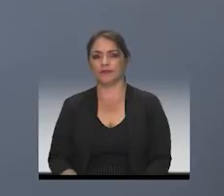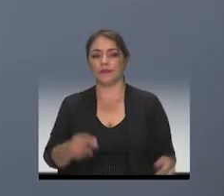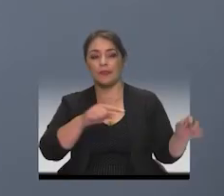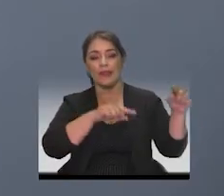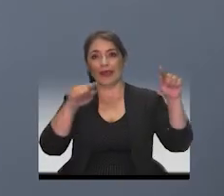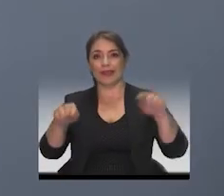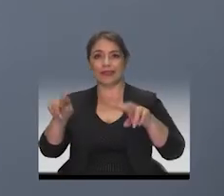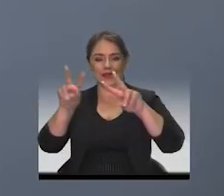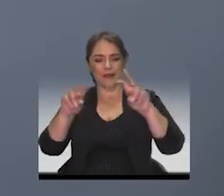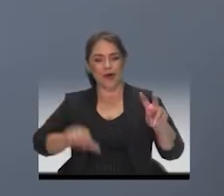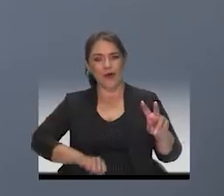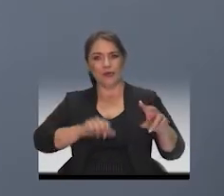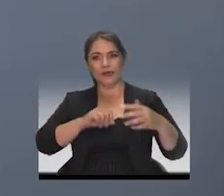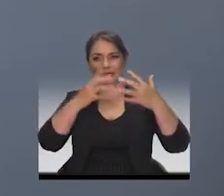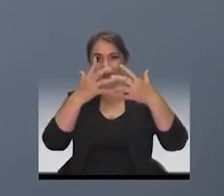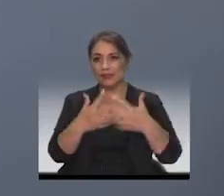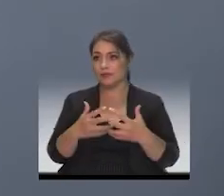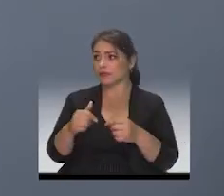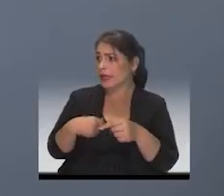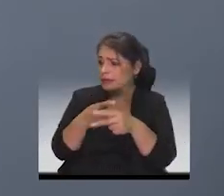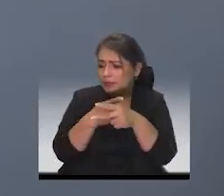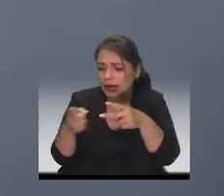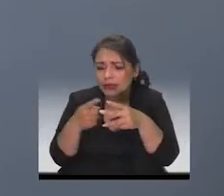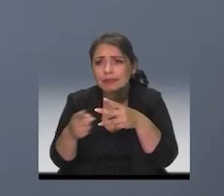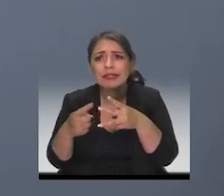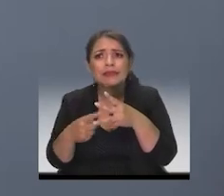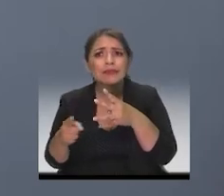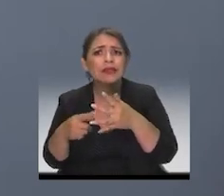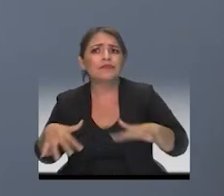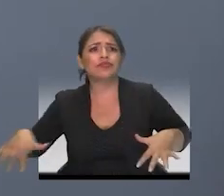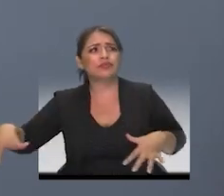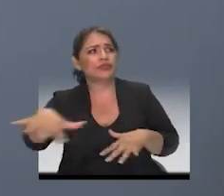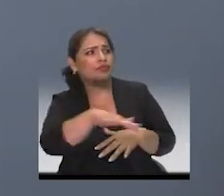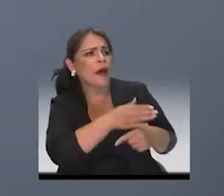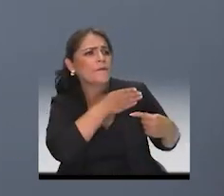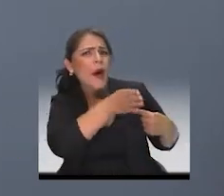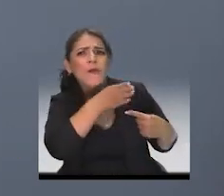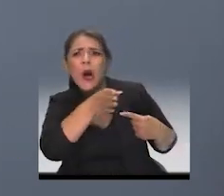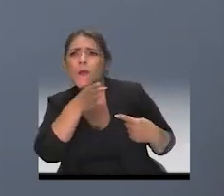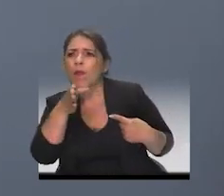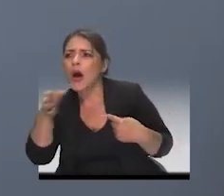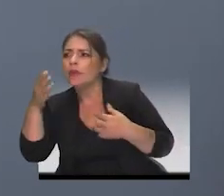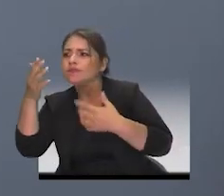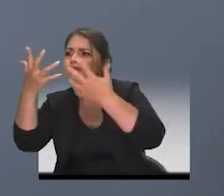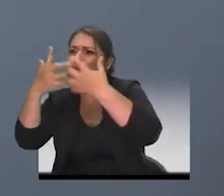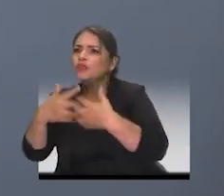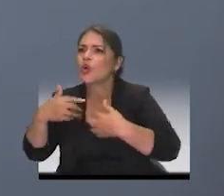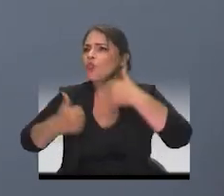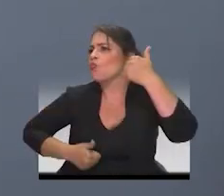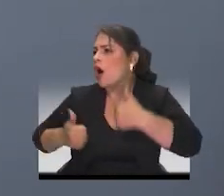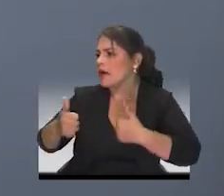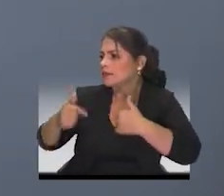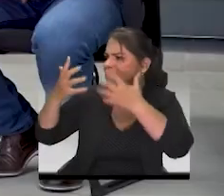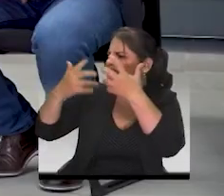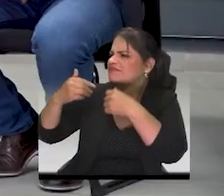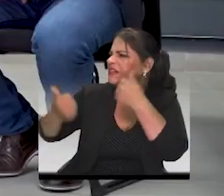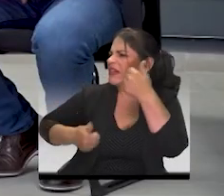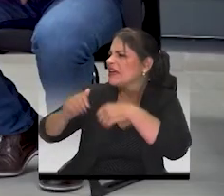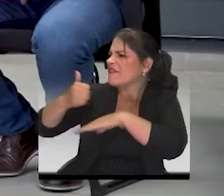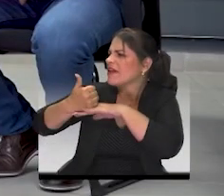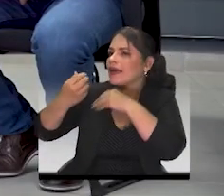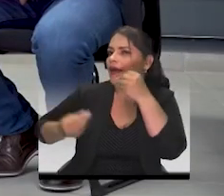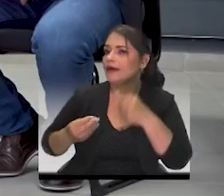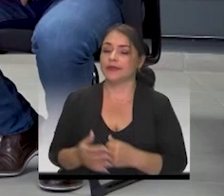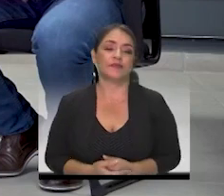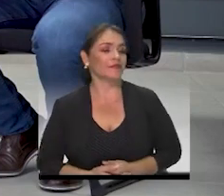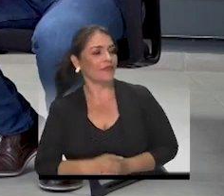estamos en nuestra sección Orgullo Empresarial, cada semana recorriendo la ciudad, diferentes puntos y conociendo qué es lo que hacen nuestros empresarios, alcalde.